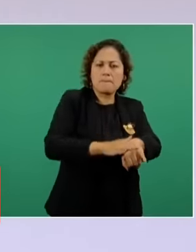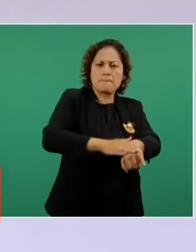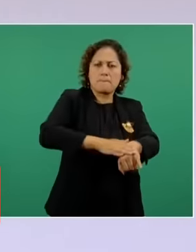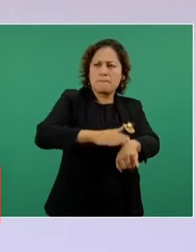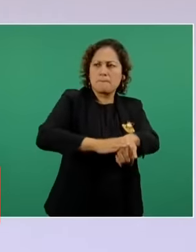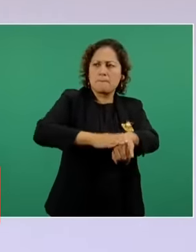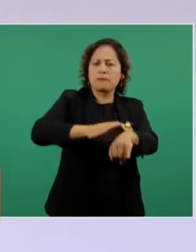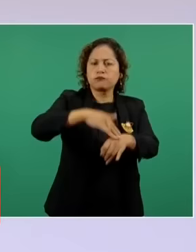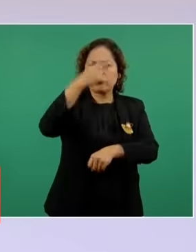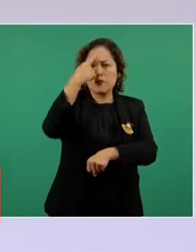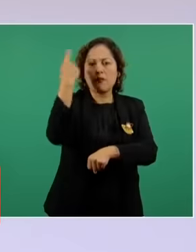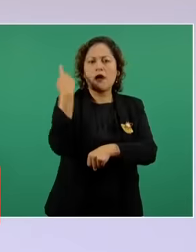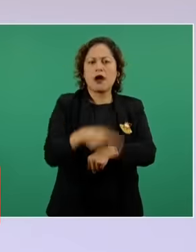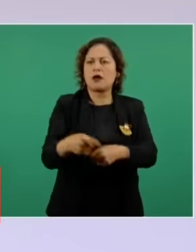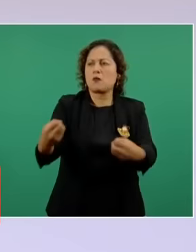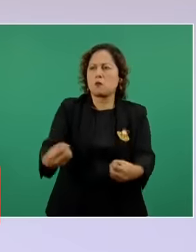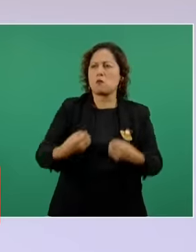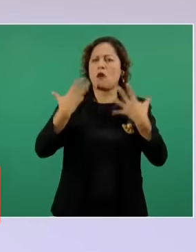de México.